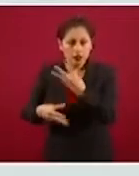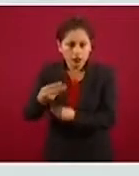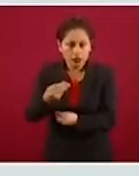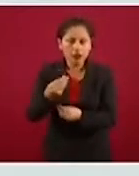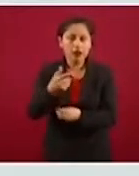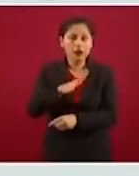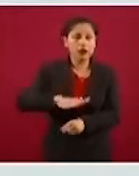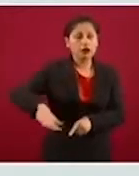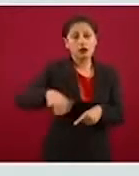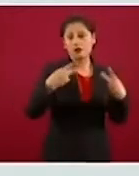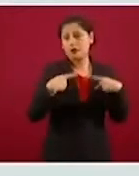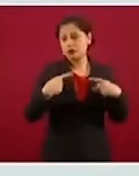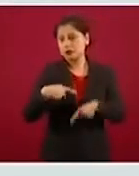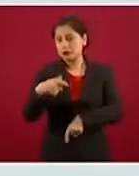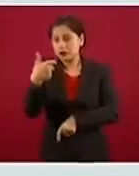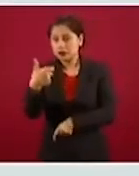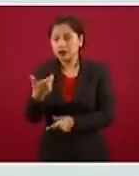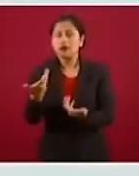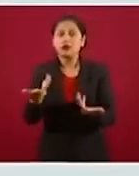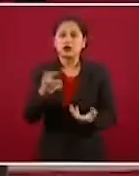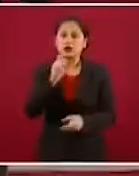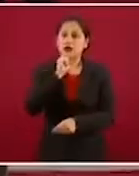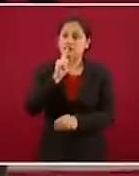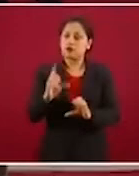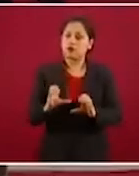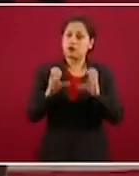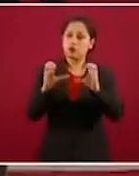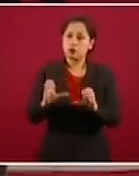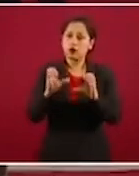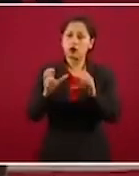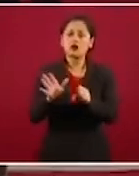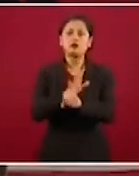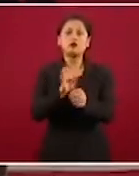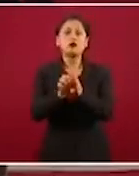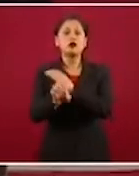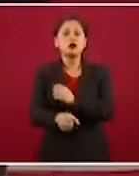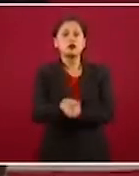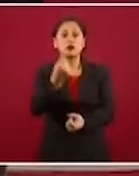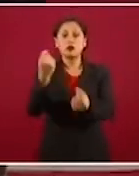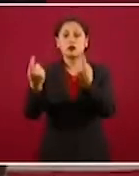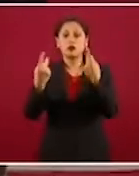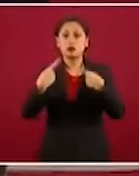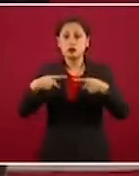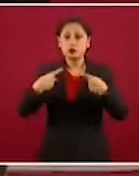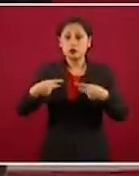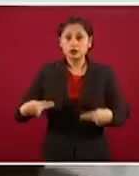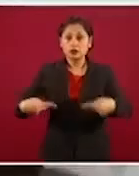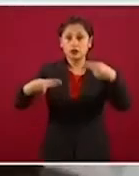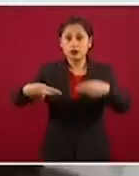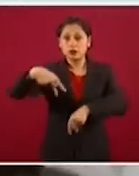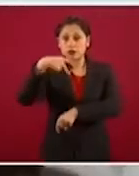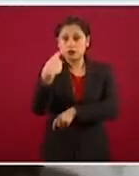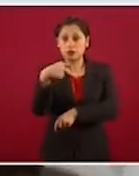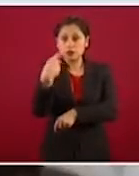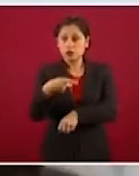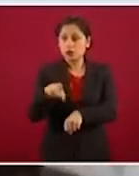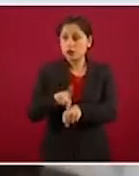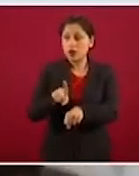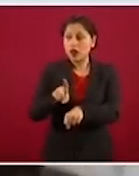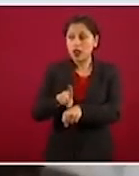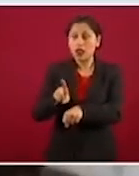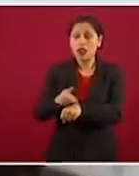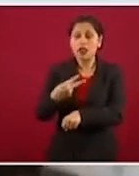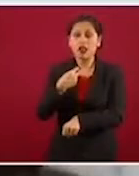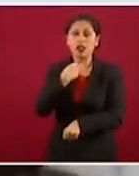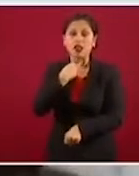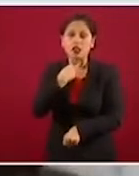como hemos dicho las personas que viven al día entonces una media necesaria pero con consecuencias entonces no queremos